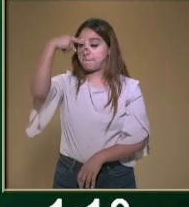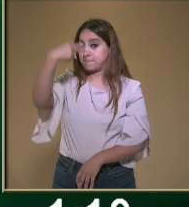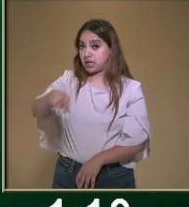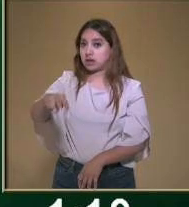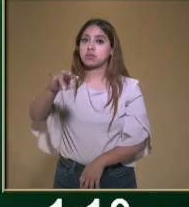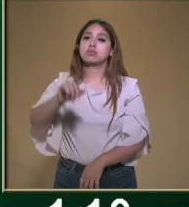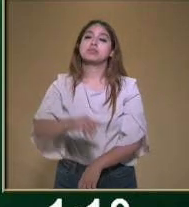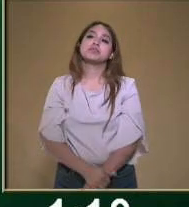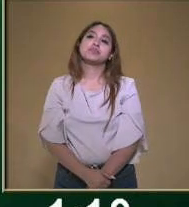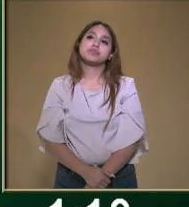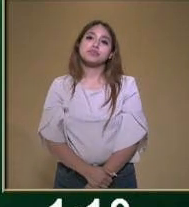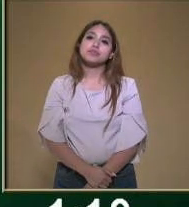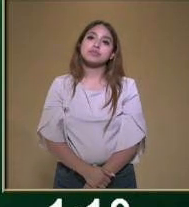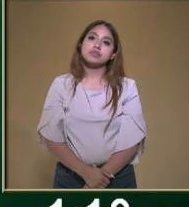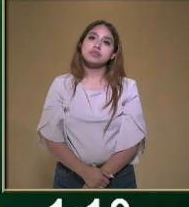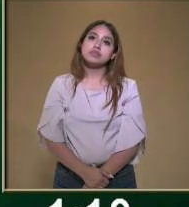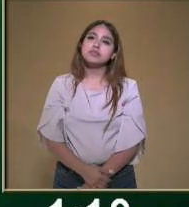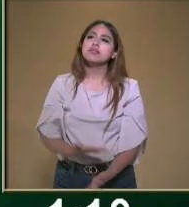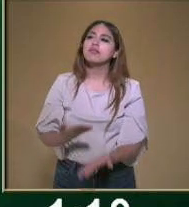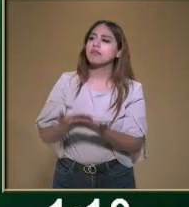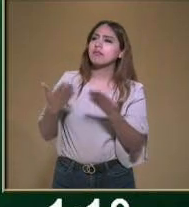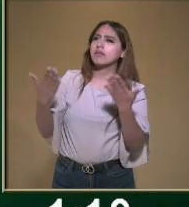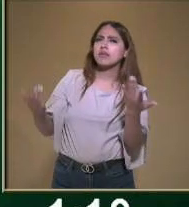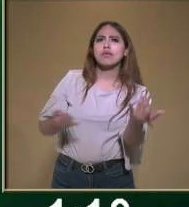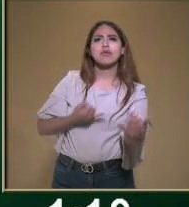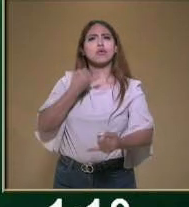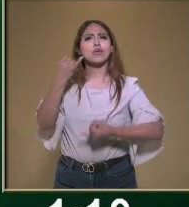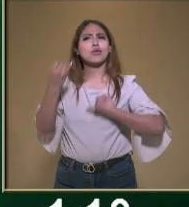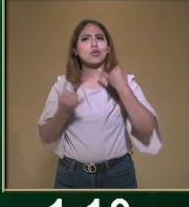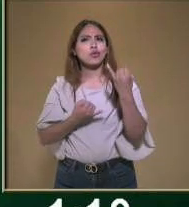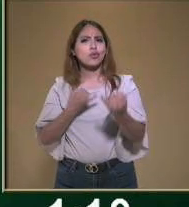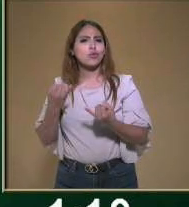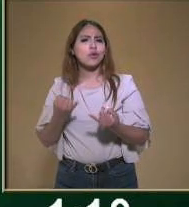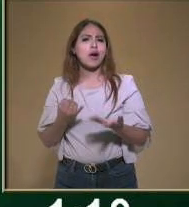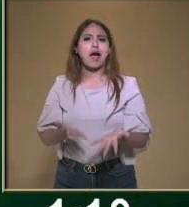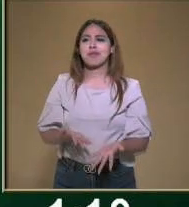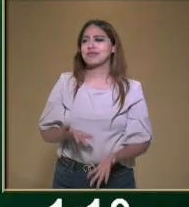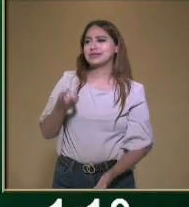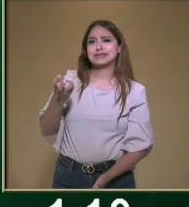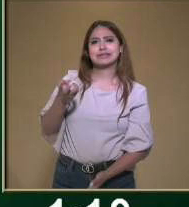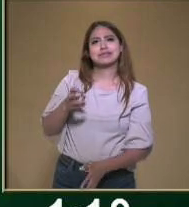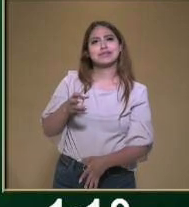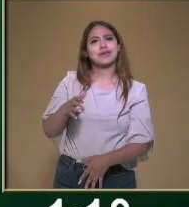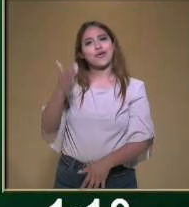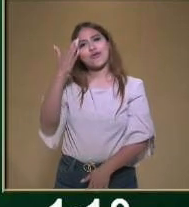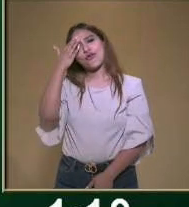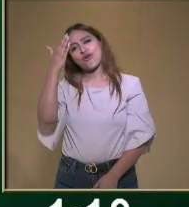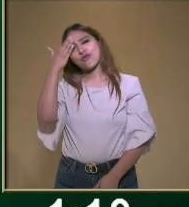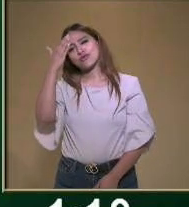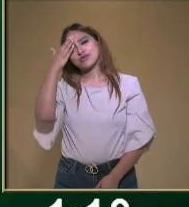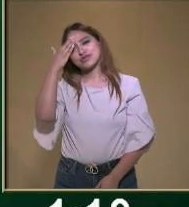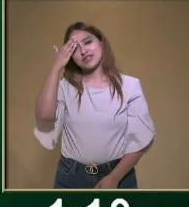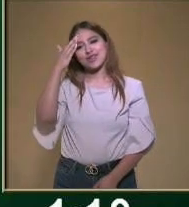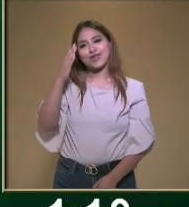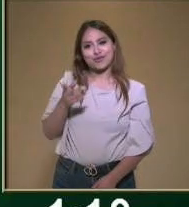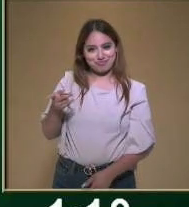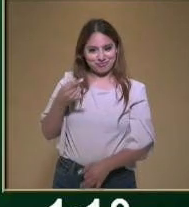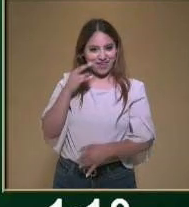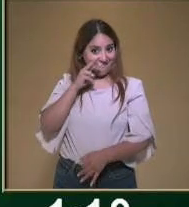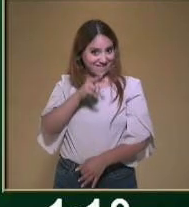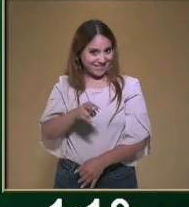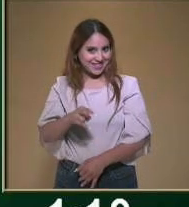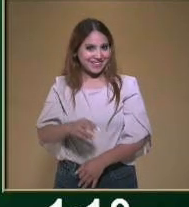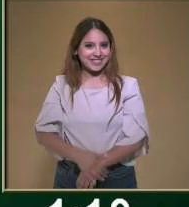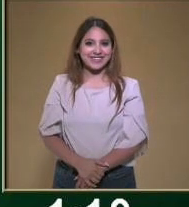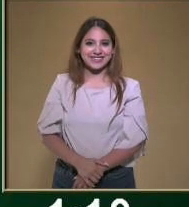es, maestra. Bueno, ¿y qué le parece si ahora jugamos a un juego muy conocido, que es serpientes y escaleras? Pero ¿cómo